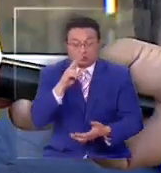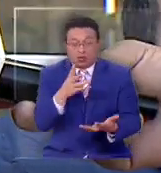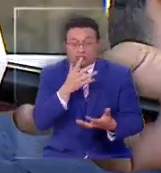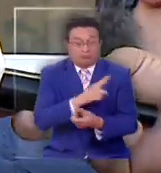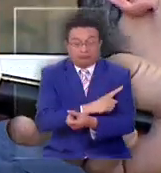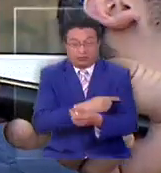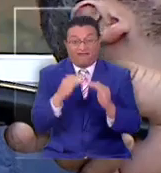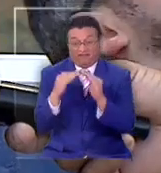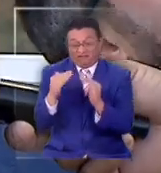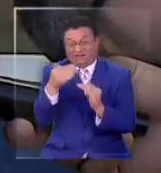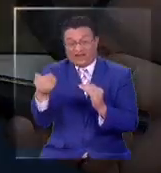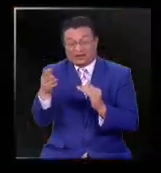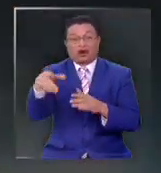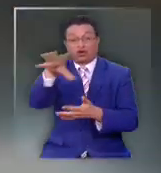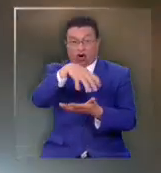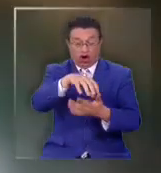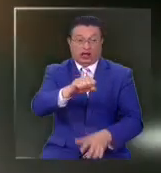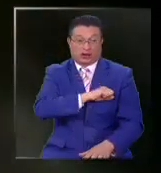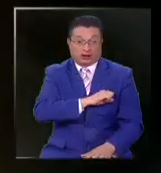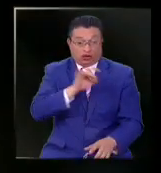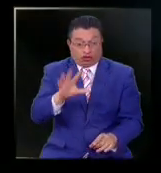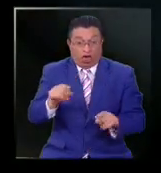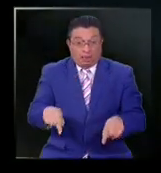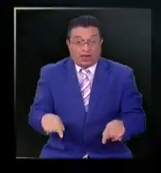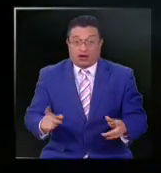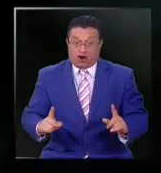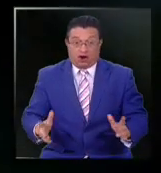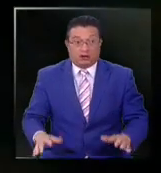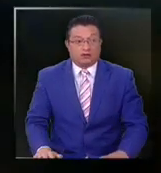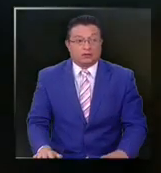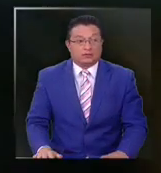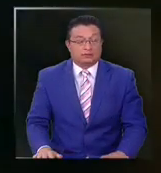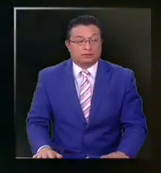solamente mis vecinos, sino que toda la región metropolitana.